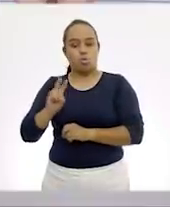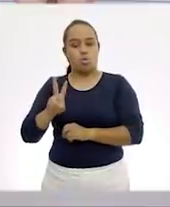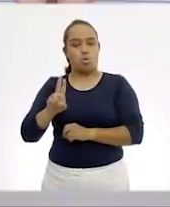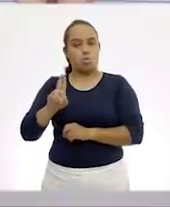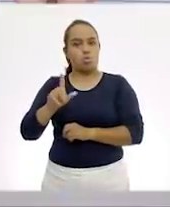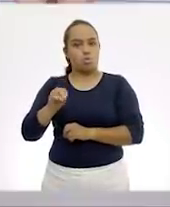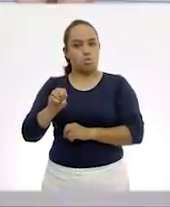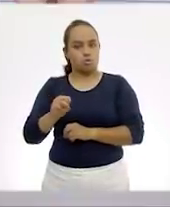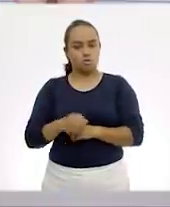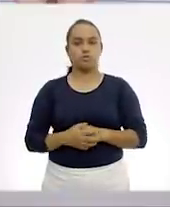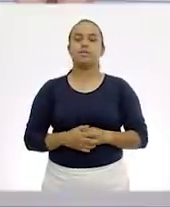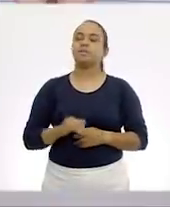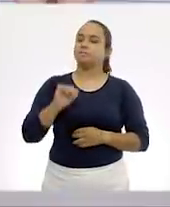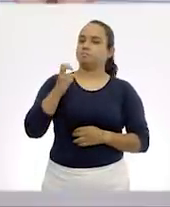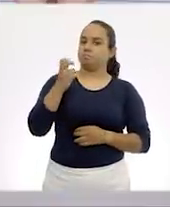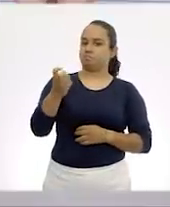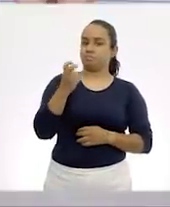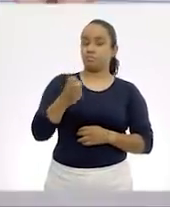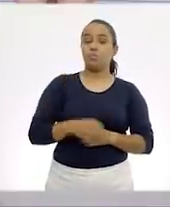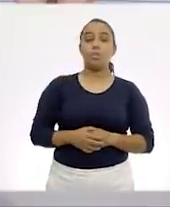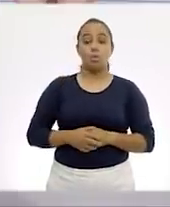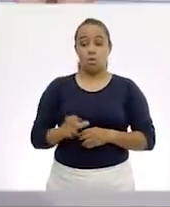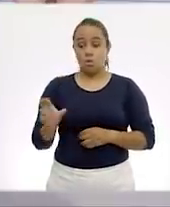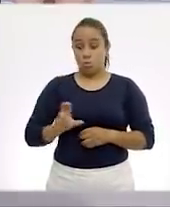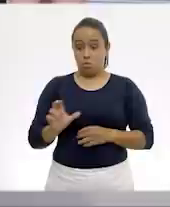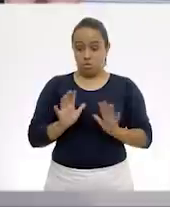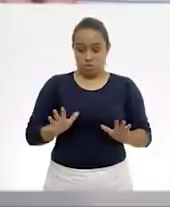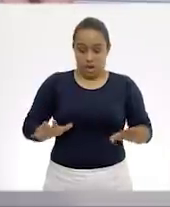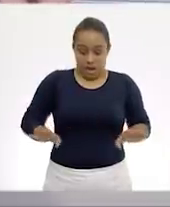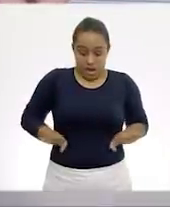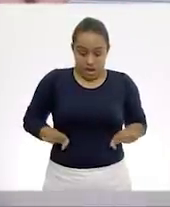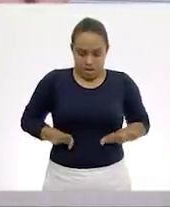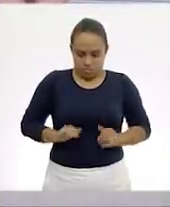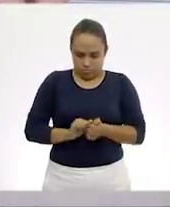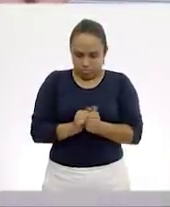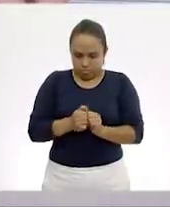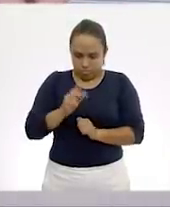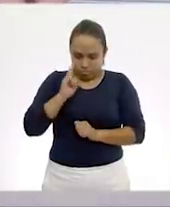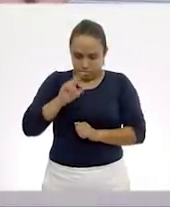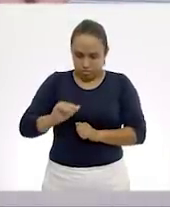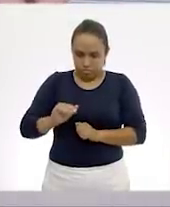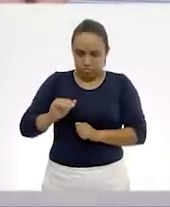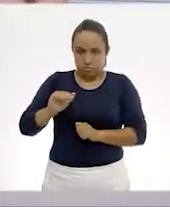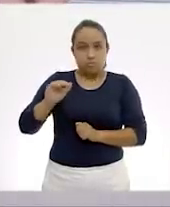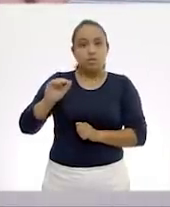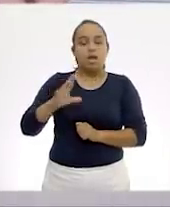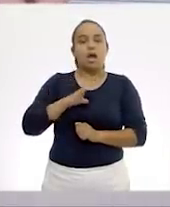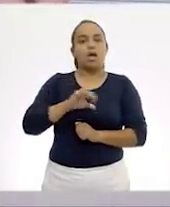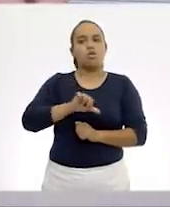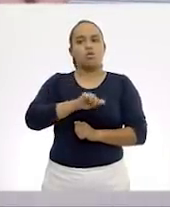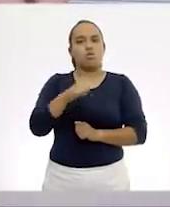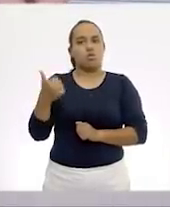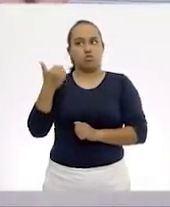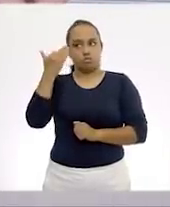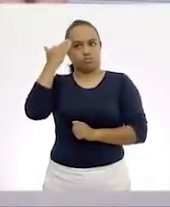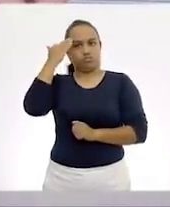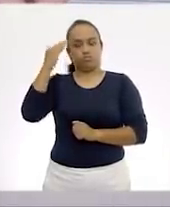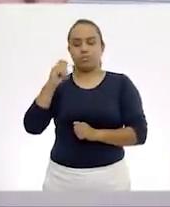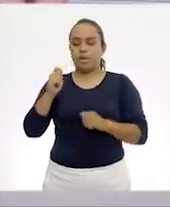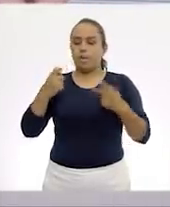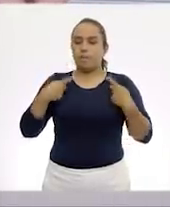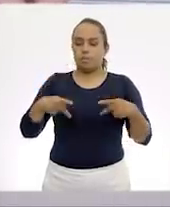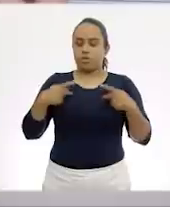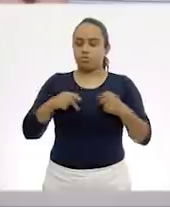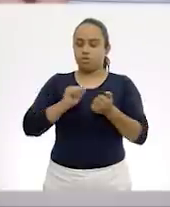Exacto. Una vez que los caracteres sexuales se desarrollan, pasamos a una nueva etapa como personas